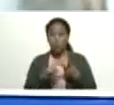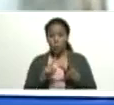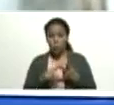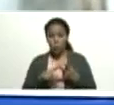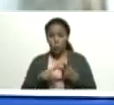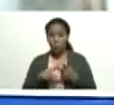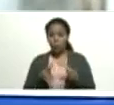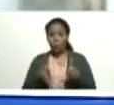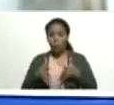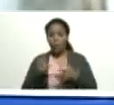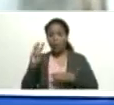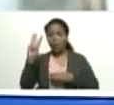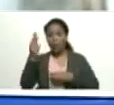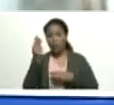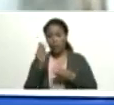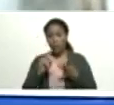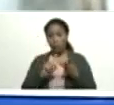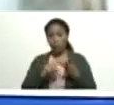hemos reconocido.